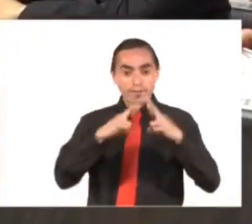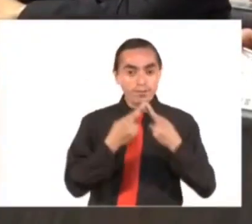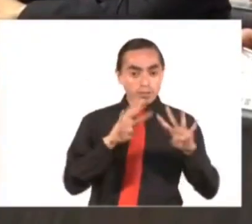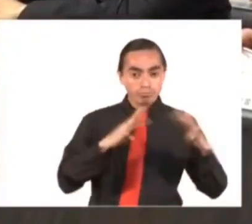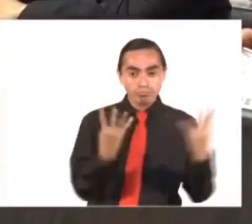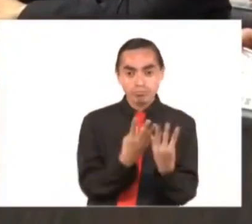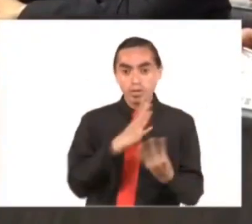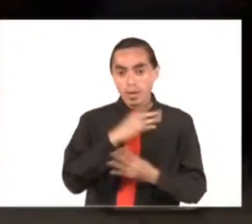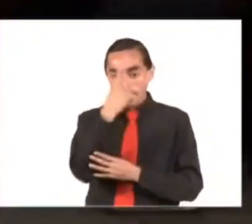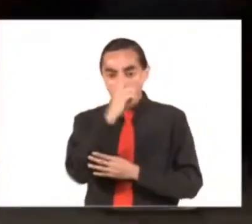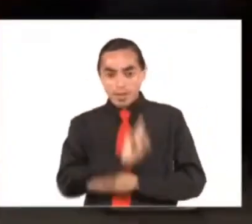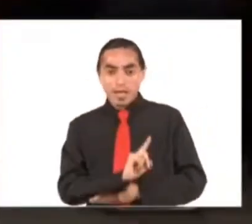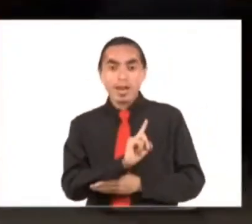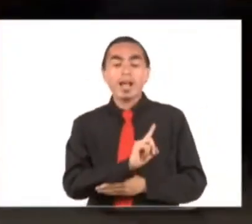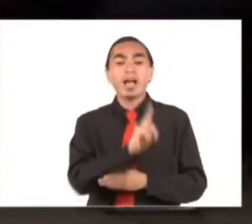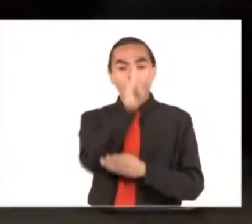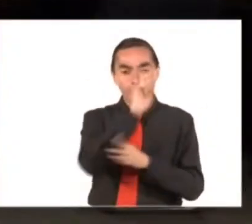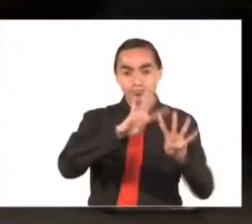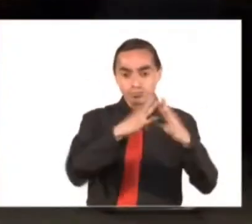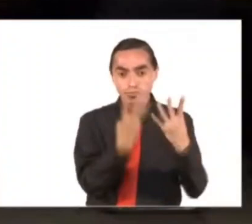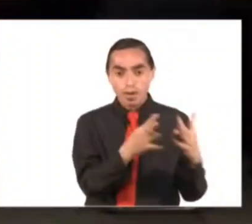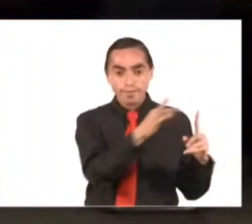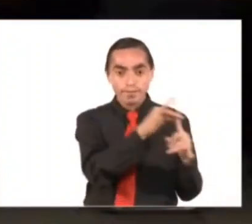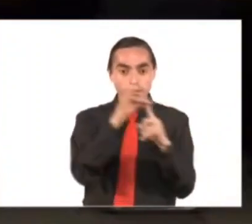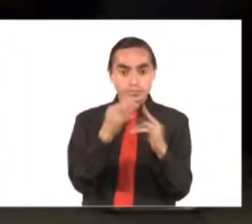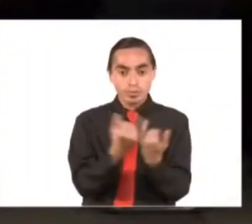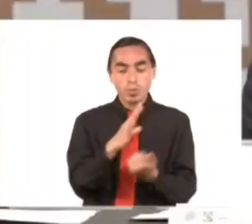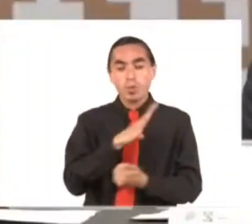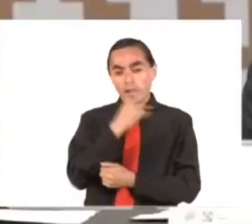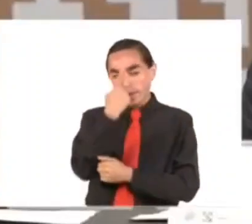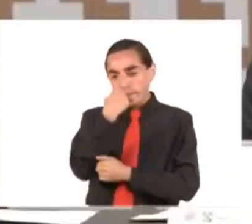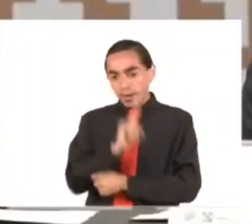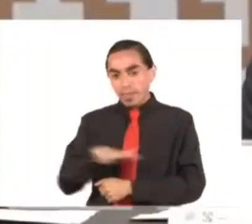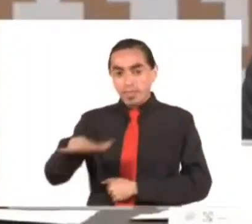nueva integración del Consejo en cuanto hace a los sectores